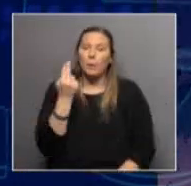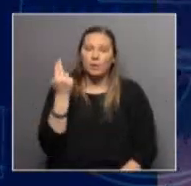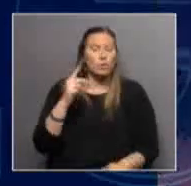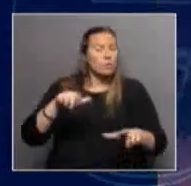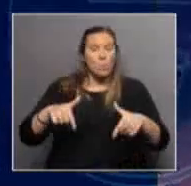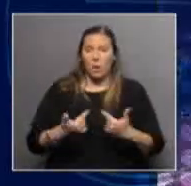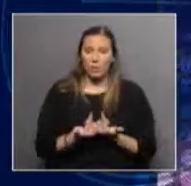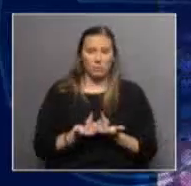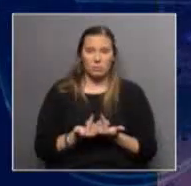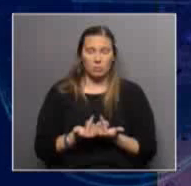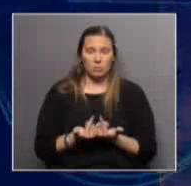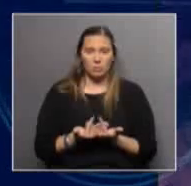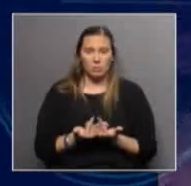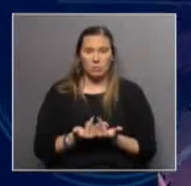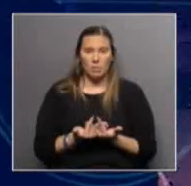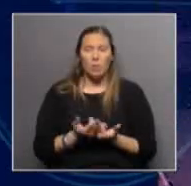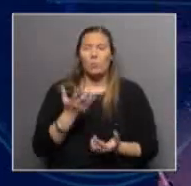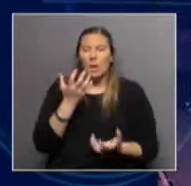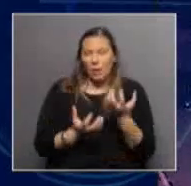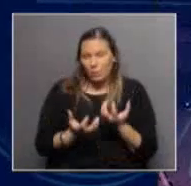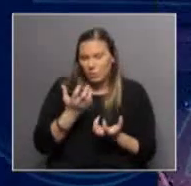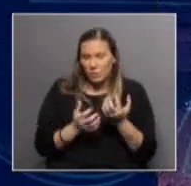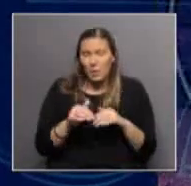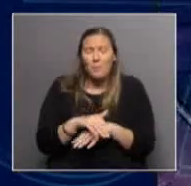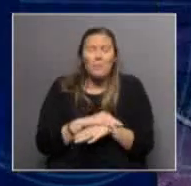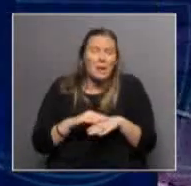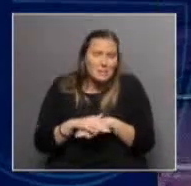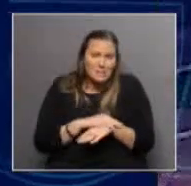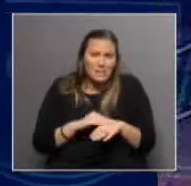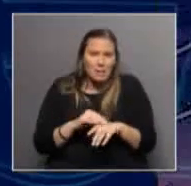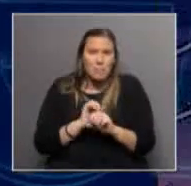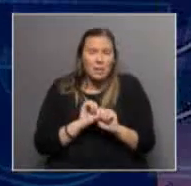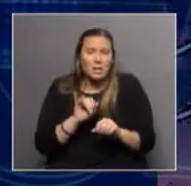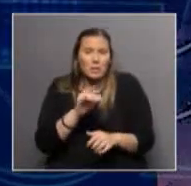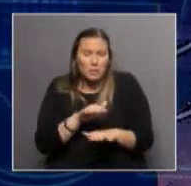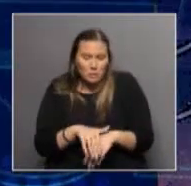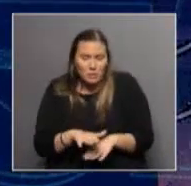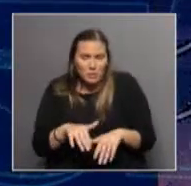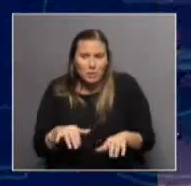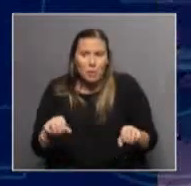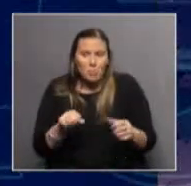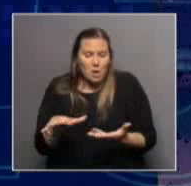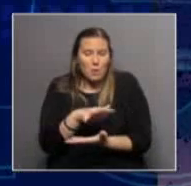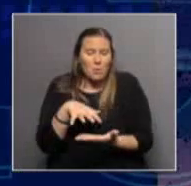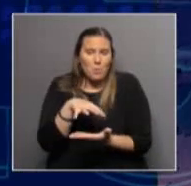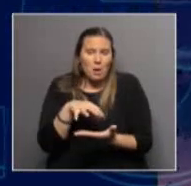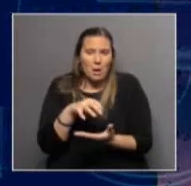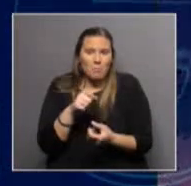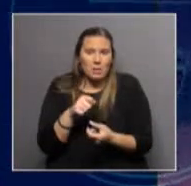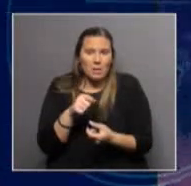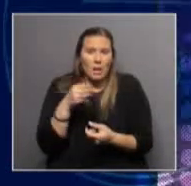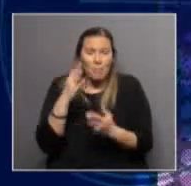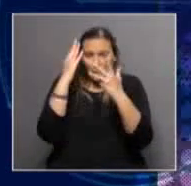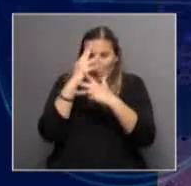baños, una cocina precaria, por lo menos para que los niños tengan un lugar físico para agarrar